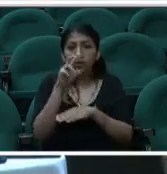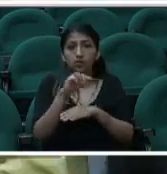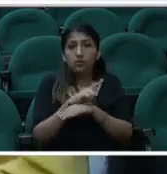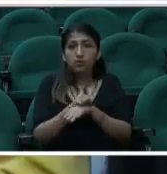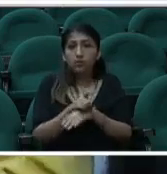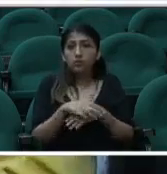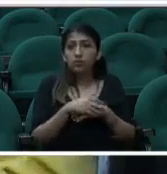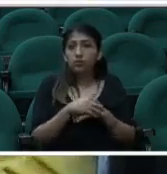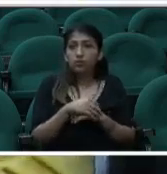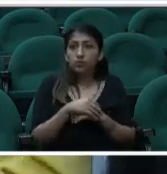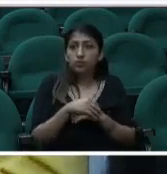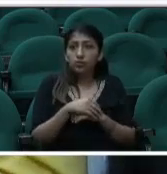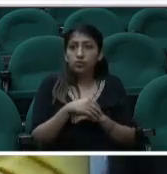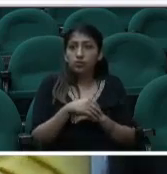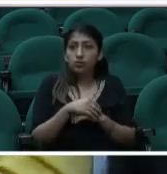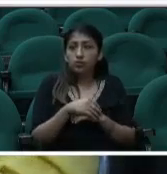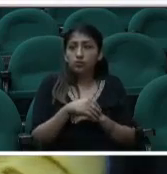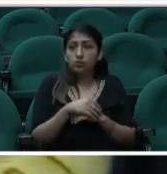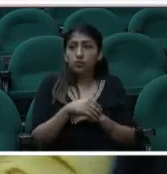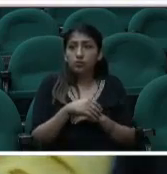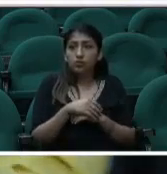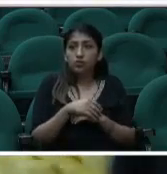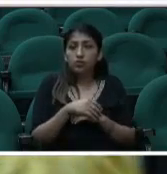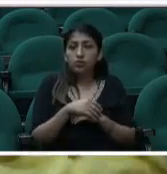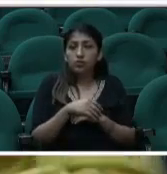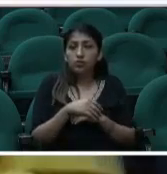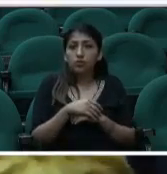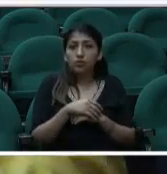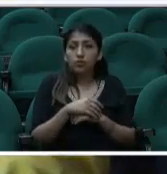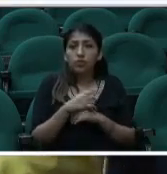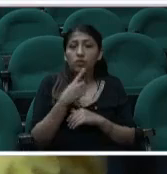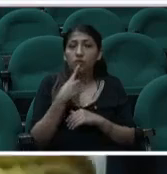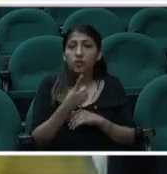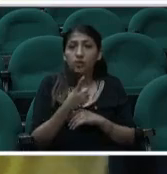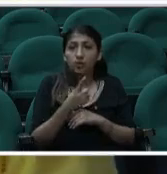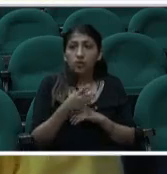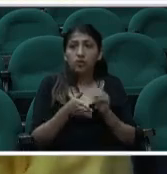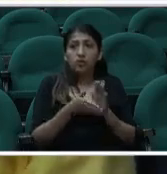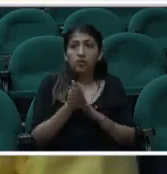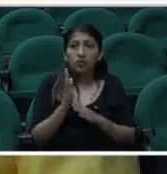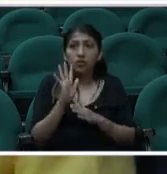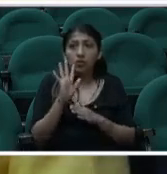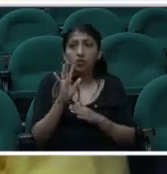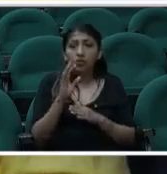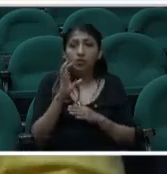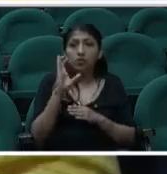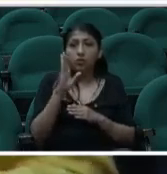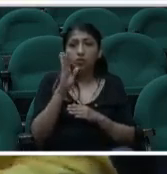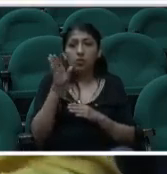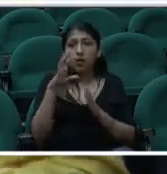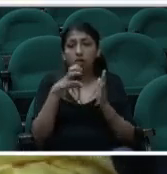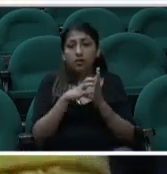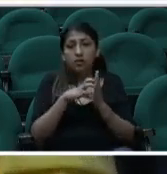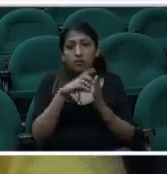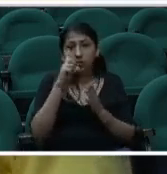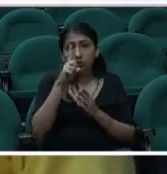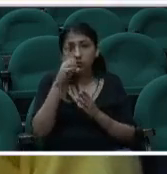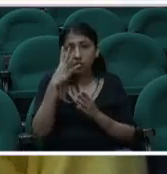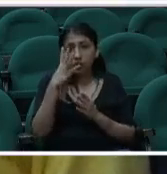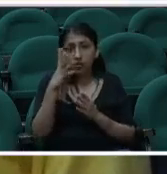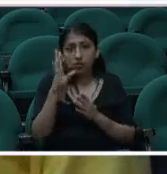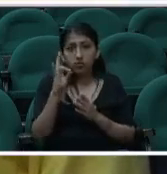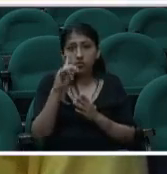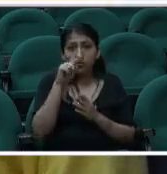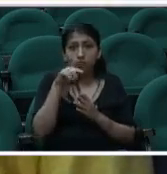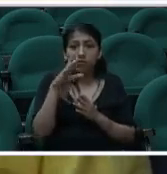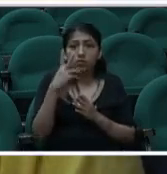segundos si bien es cierto y ese hecho que irá a la enmienda de la constitución que plantea el artículo 147 nombre